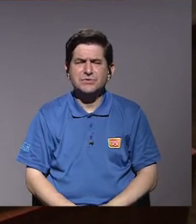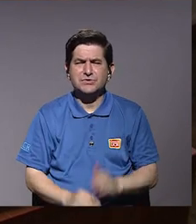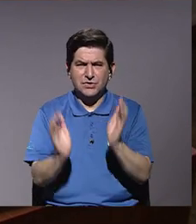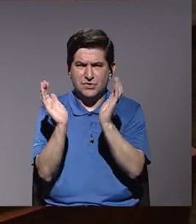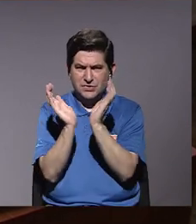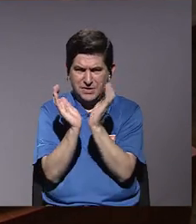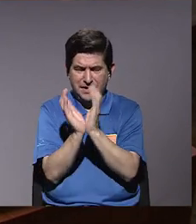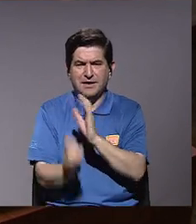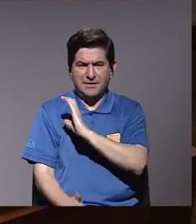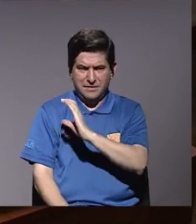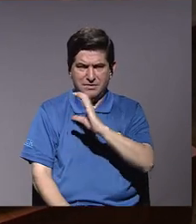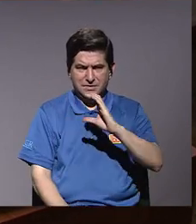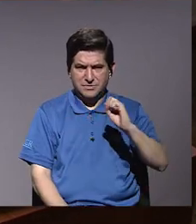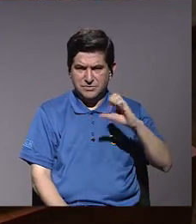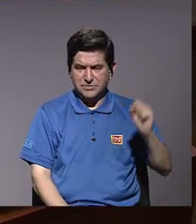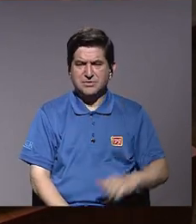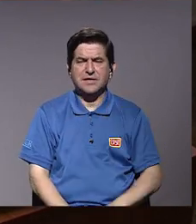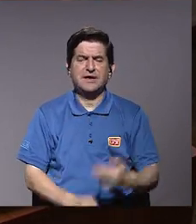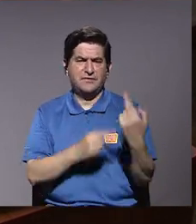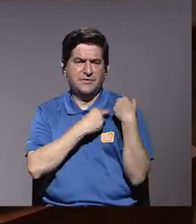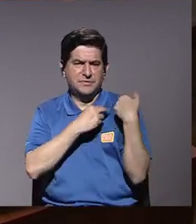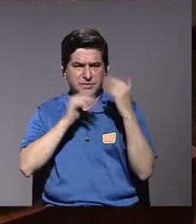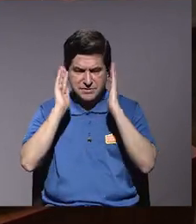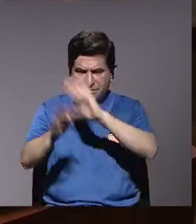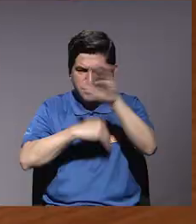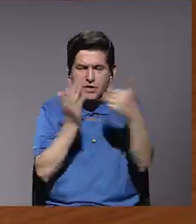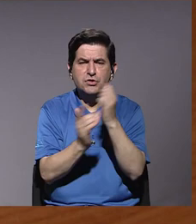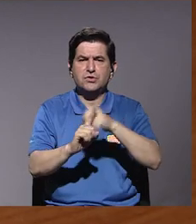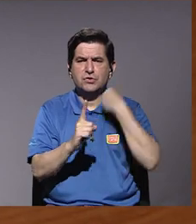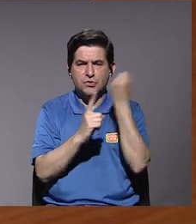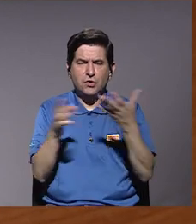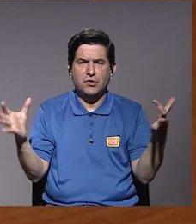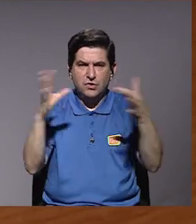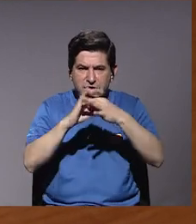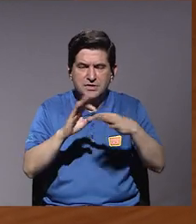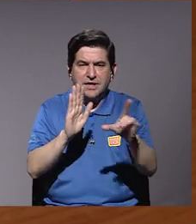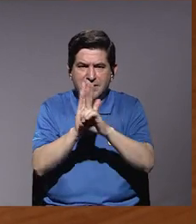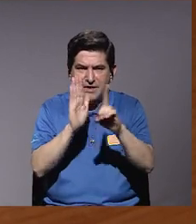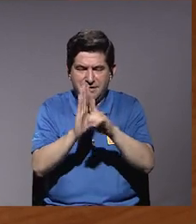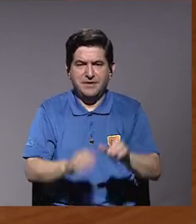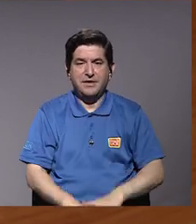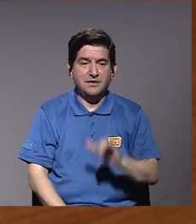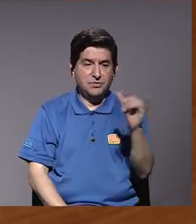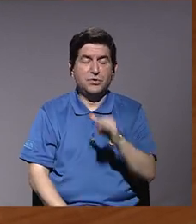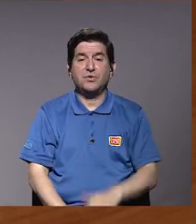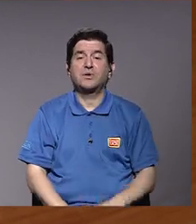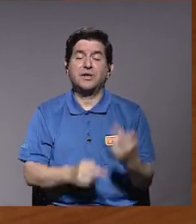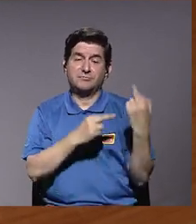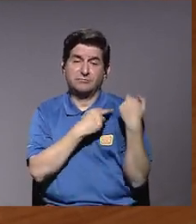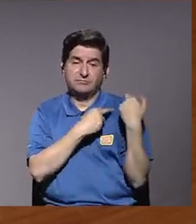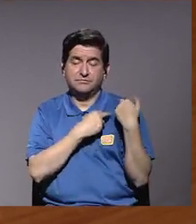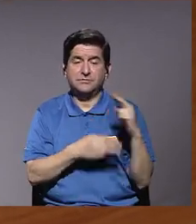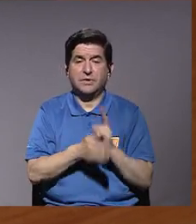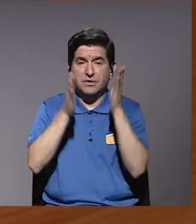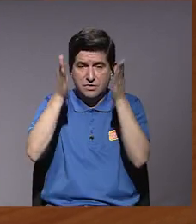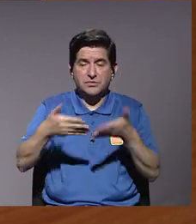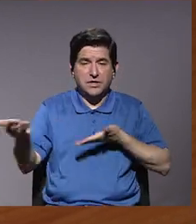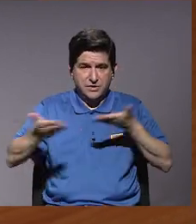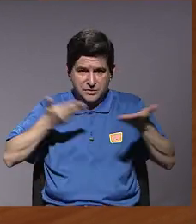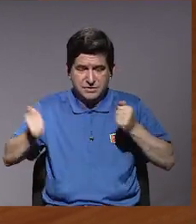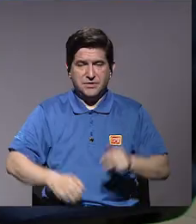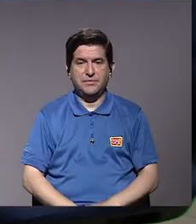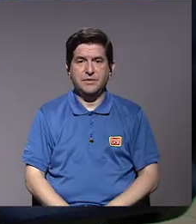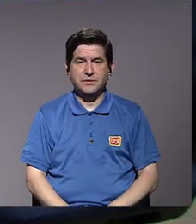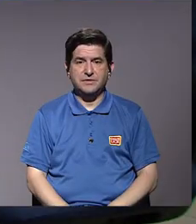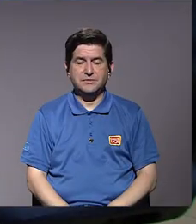de la caja? Recordémosle a las personas, ¿verdad? También, sí, que se encarga, digamos, de atender todas estas situaciones relacionadas con los derechos y, bueno, también con los deberes de